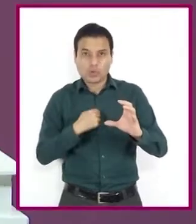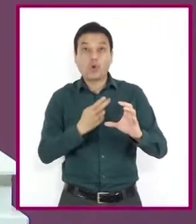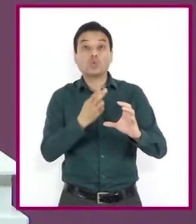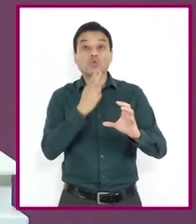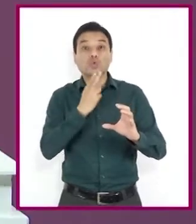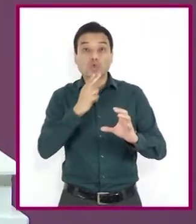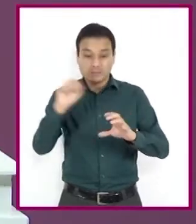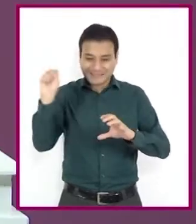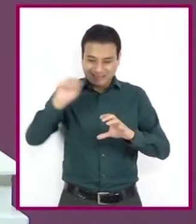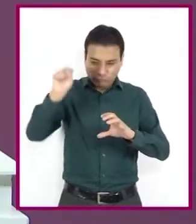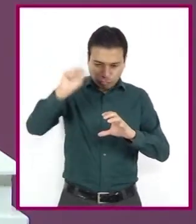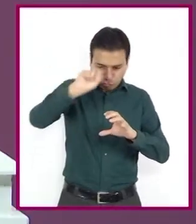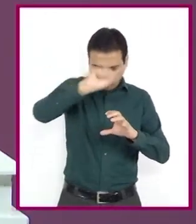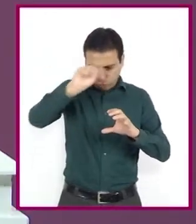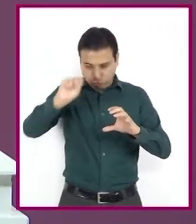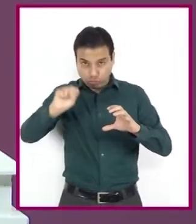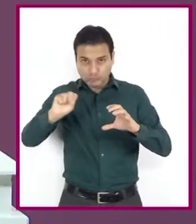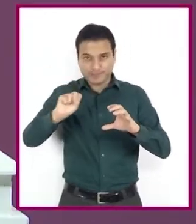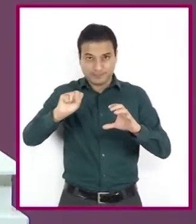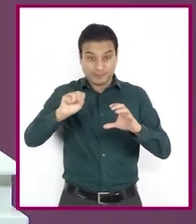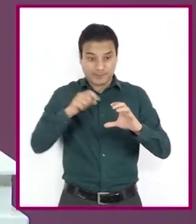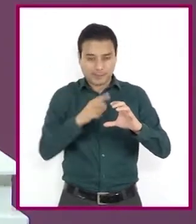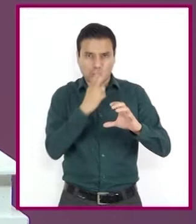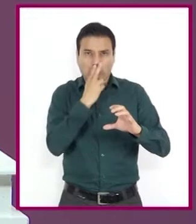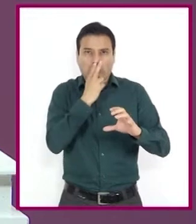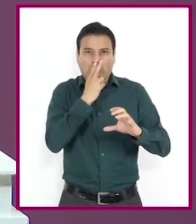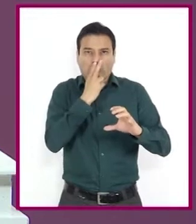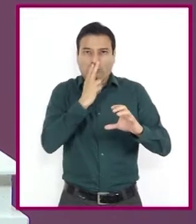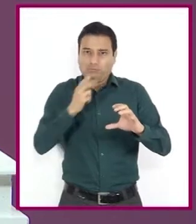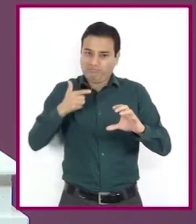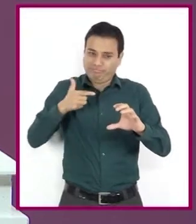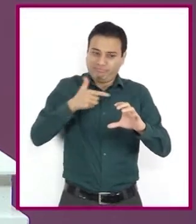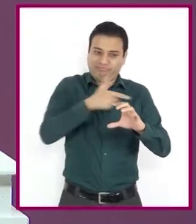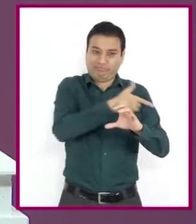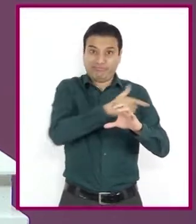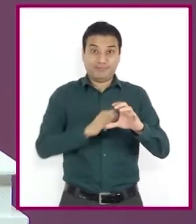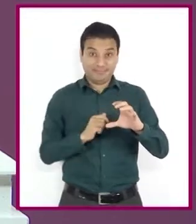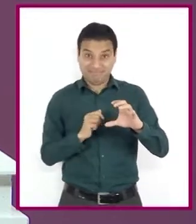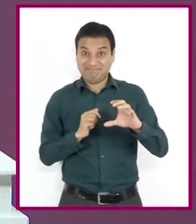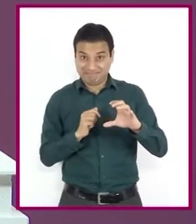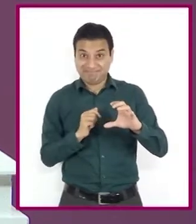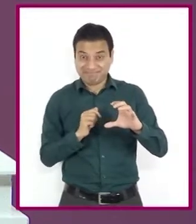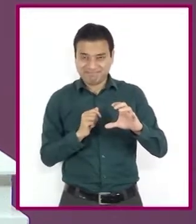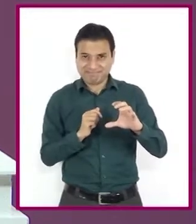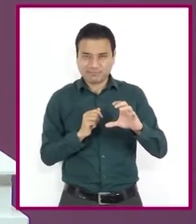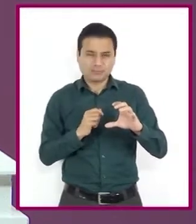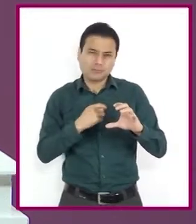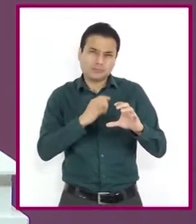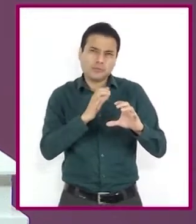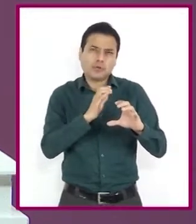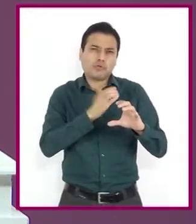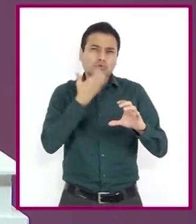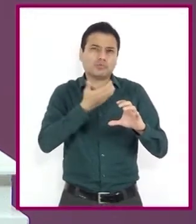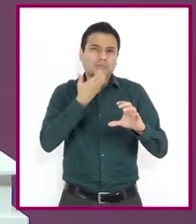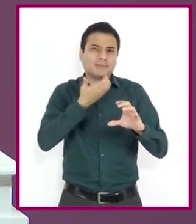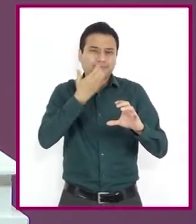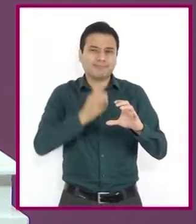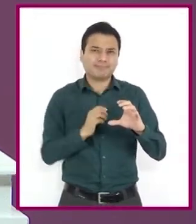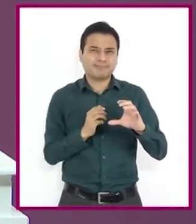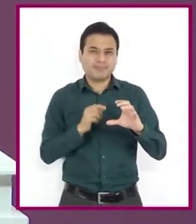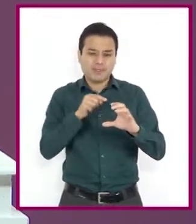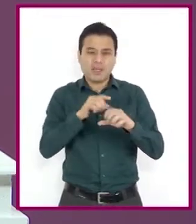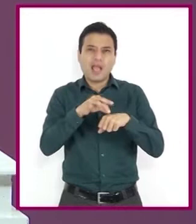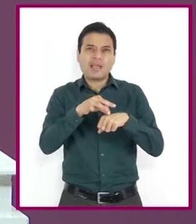de sodio, o comúnmente llamado sal de mesa. Lo frecuente es aplicar el método en